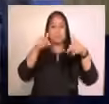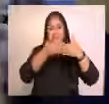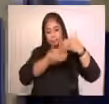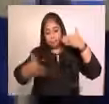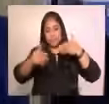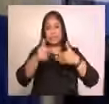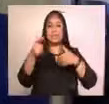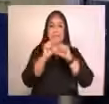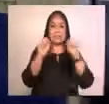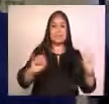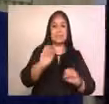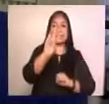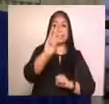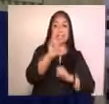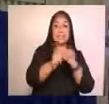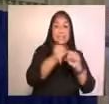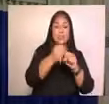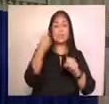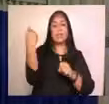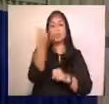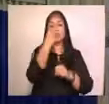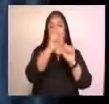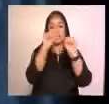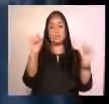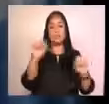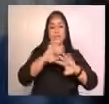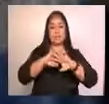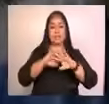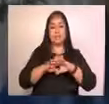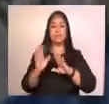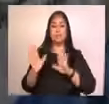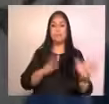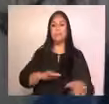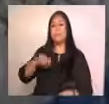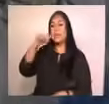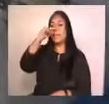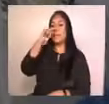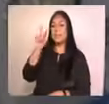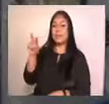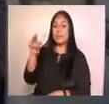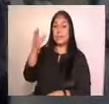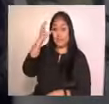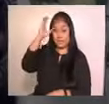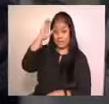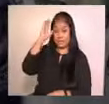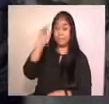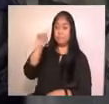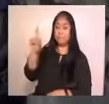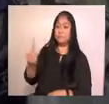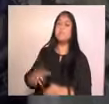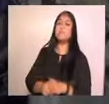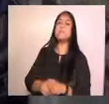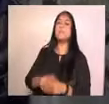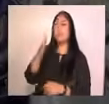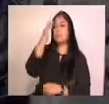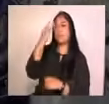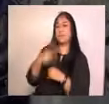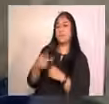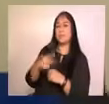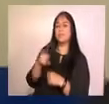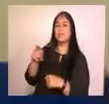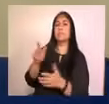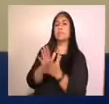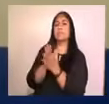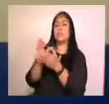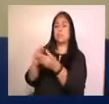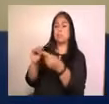penitenciario. Gracias, señor presidente. Continuamos con Juan Pablo Garrido de TV Azteca. Presidente, funcionarios, buenas tardes. ¿Nos podría